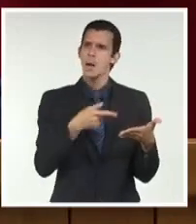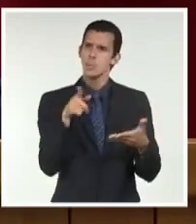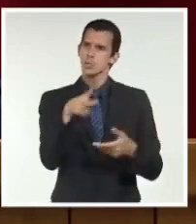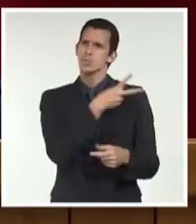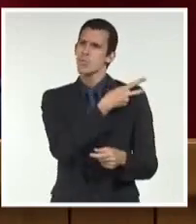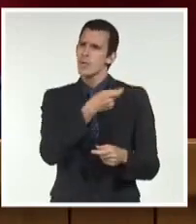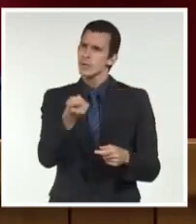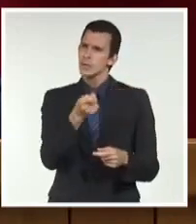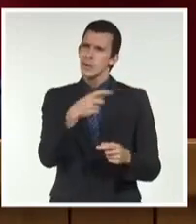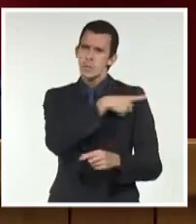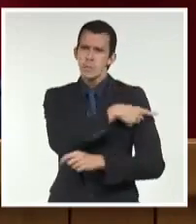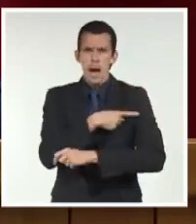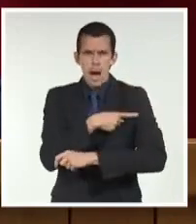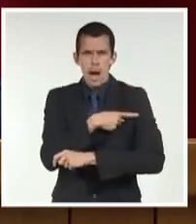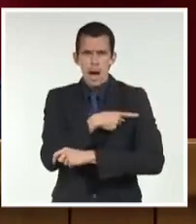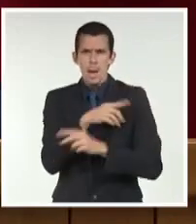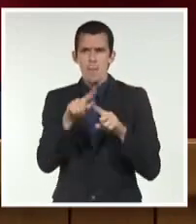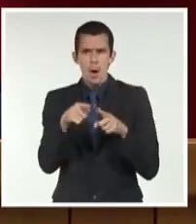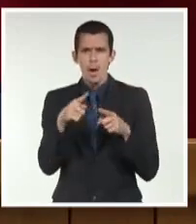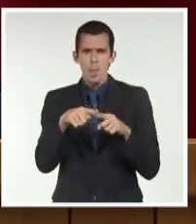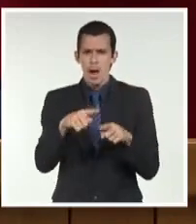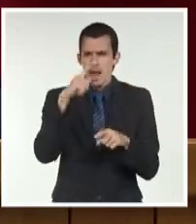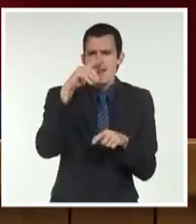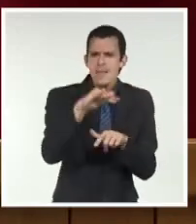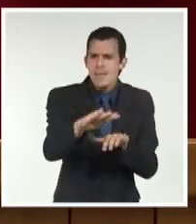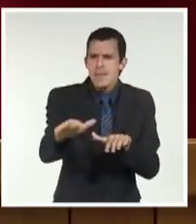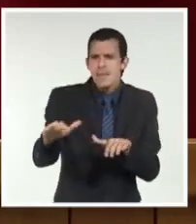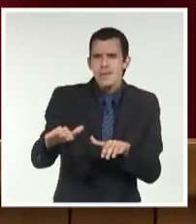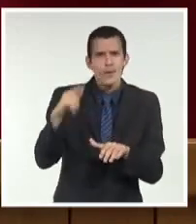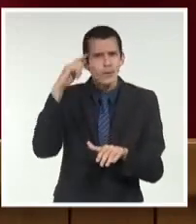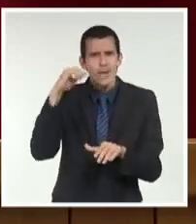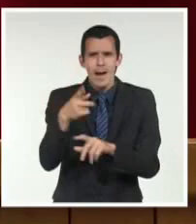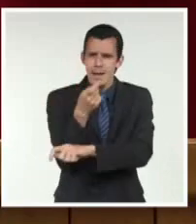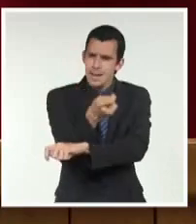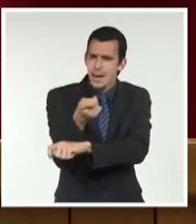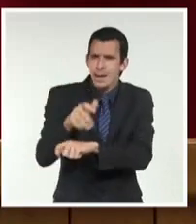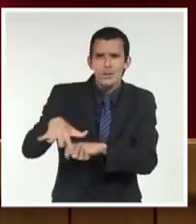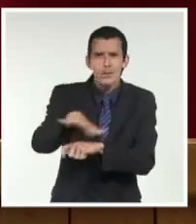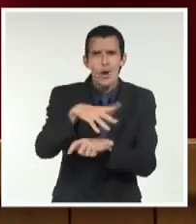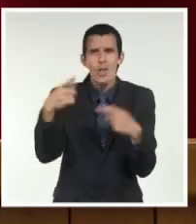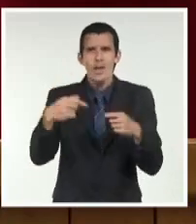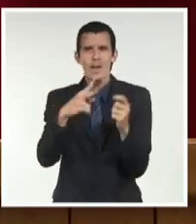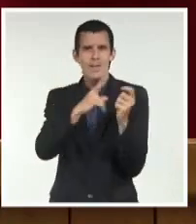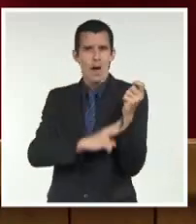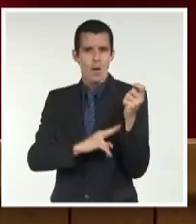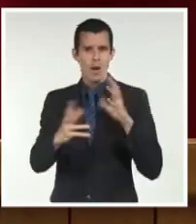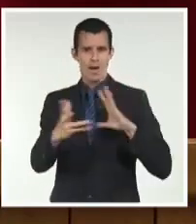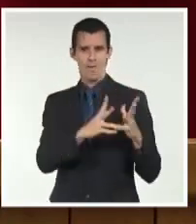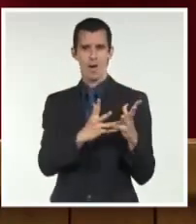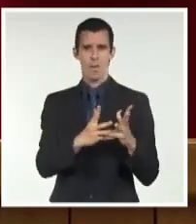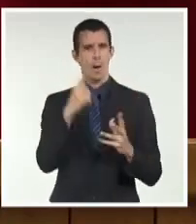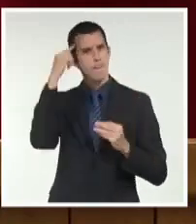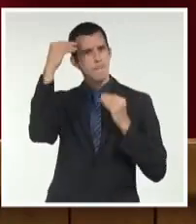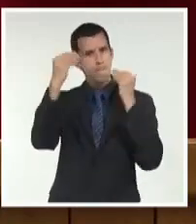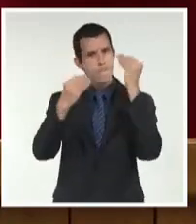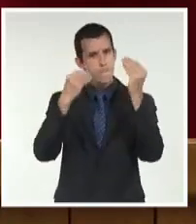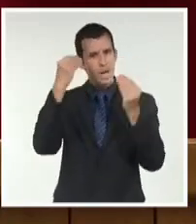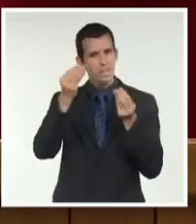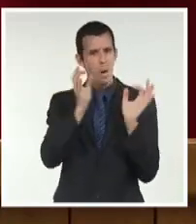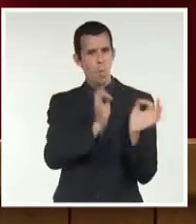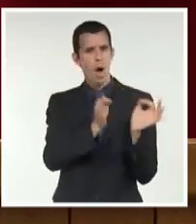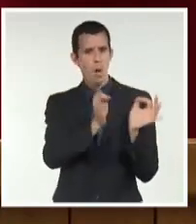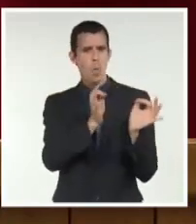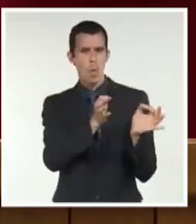formación humanística y como texto de referencia para la formación cívica de mujeres y hombres del mañana, quienes